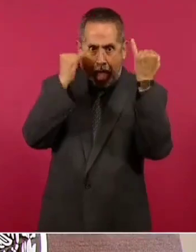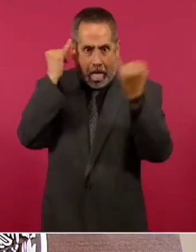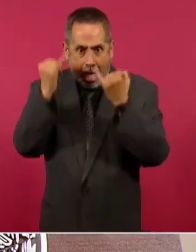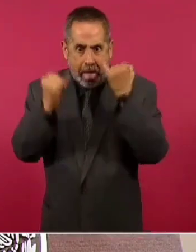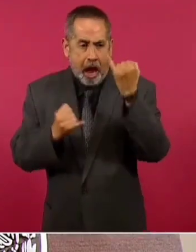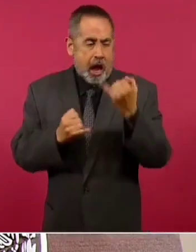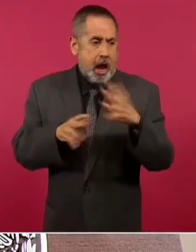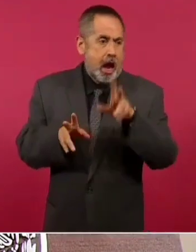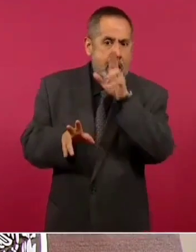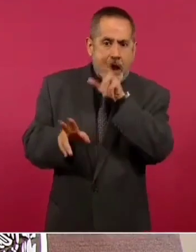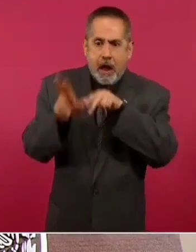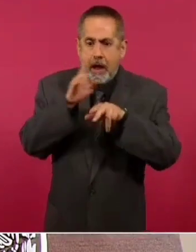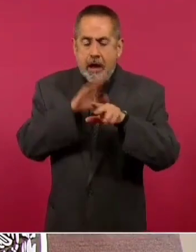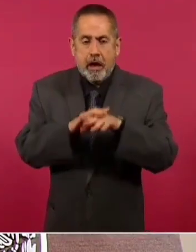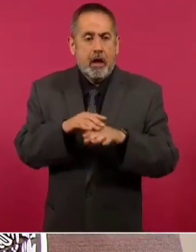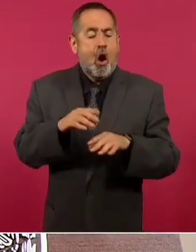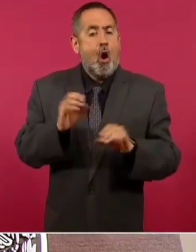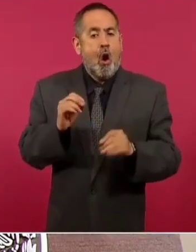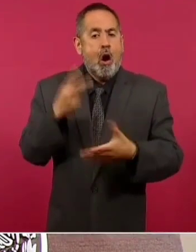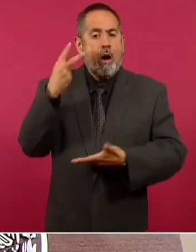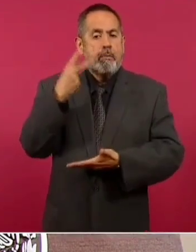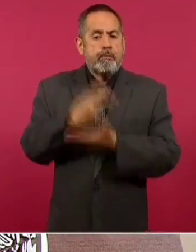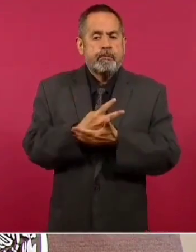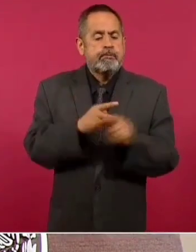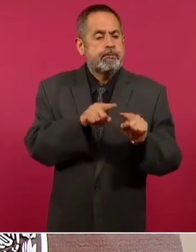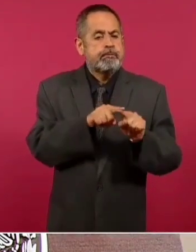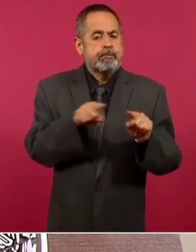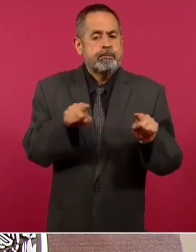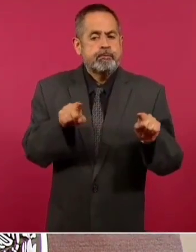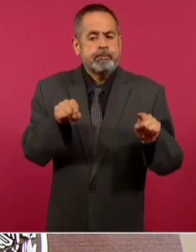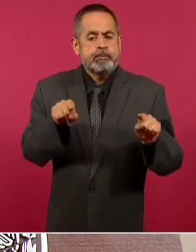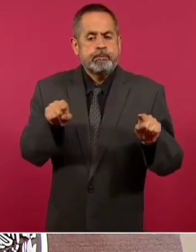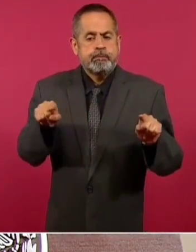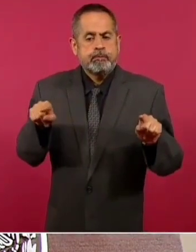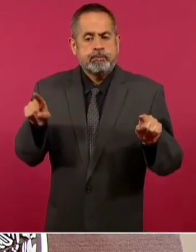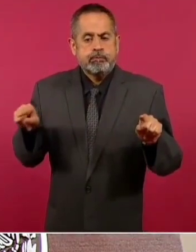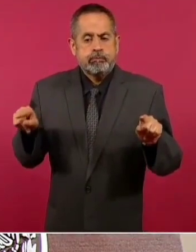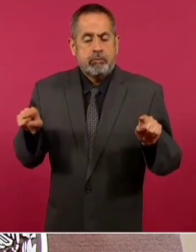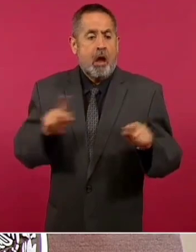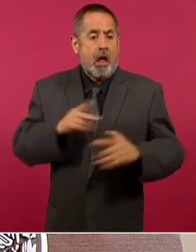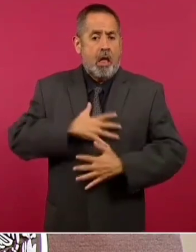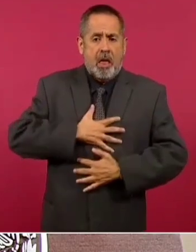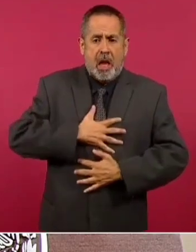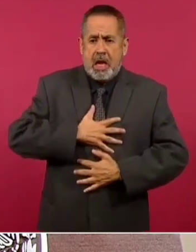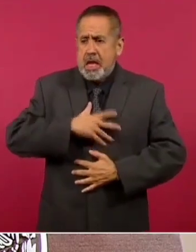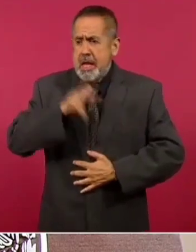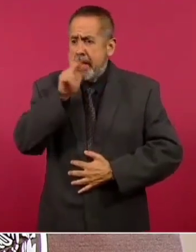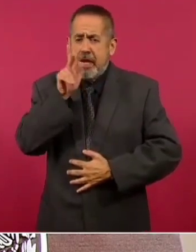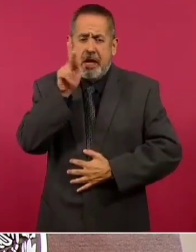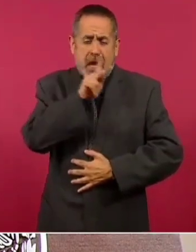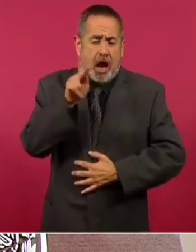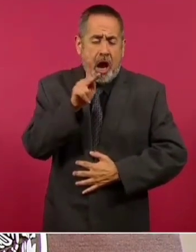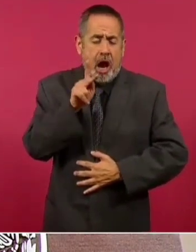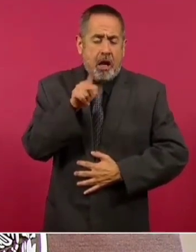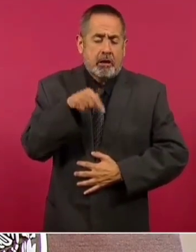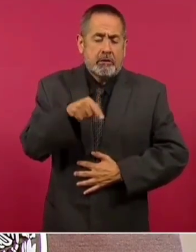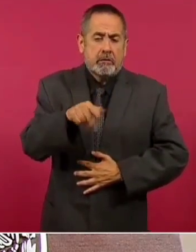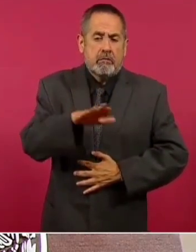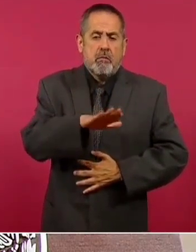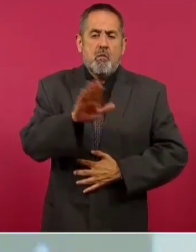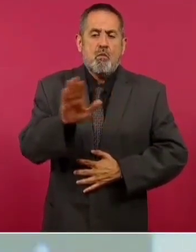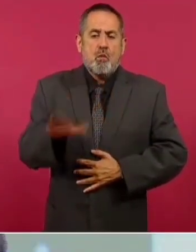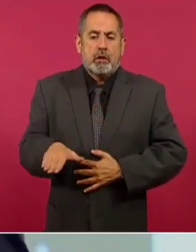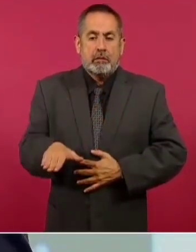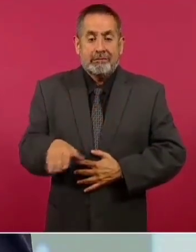delirio, coma, depresión respiratoria y muerte. Entonces, el fentanilo puede pasar por